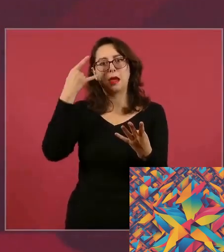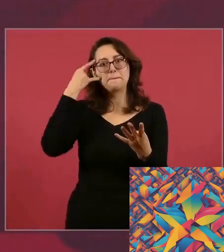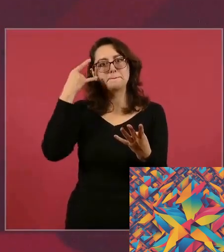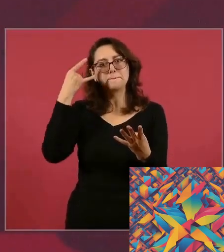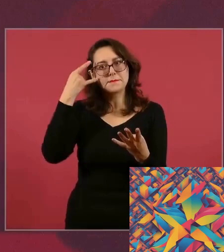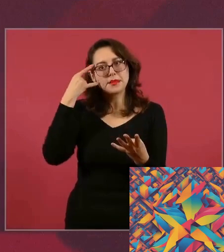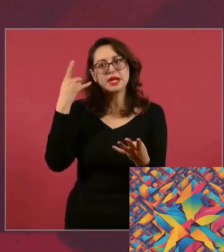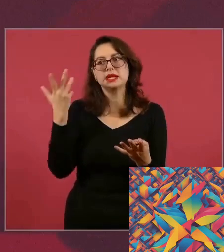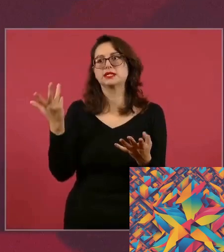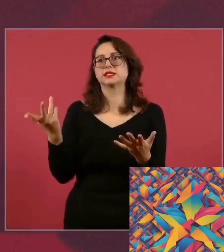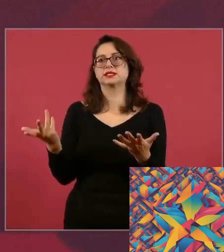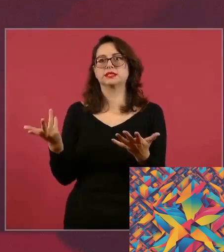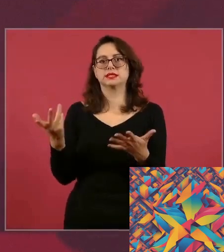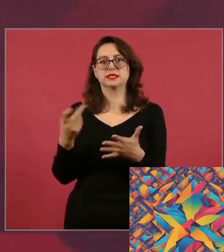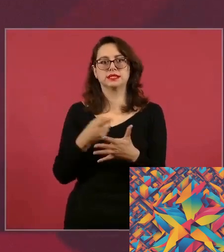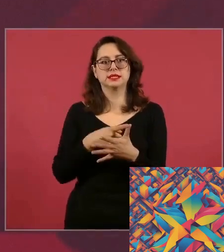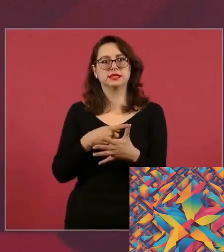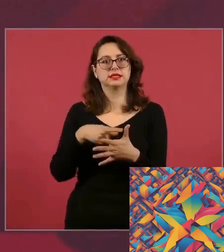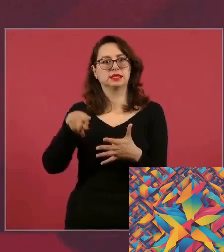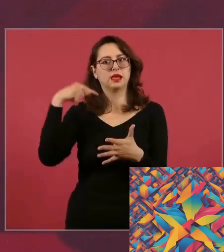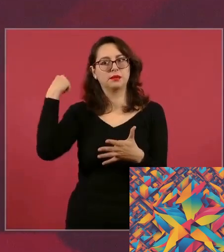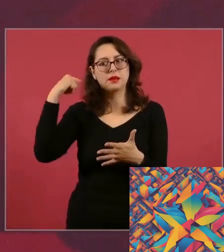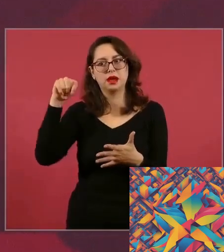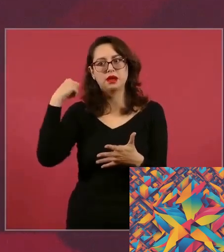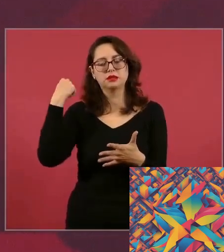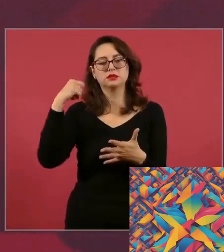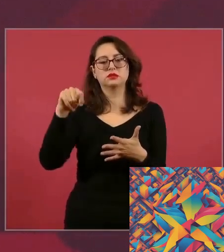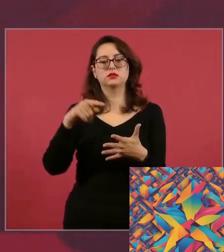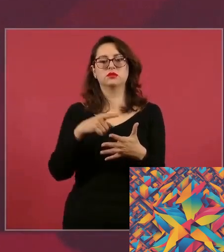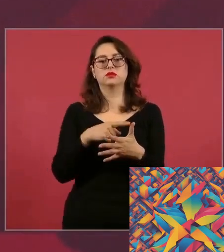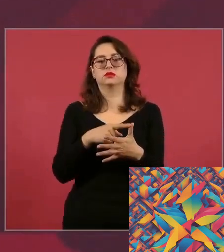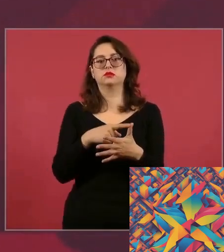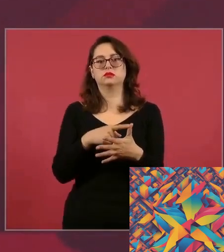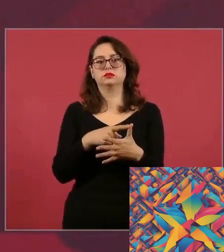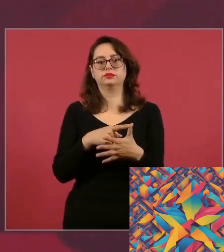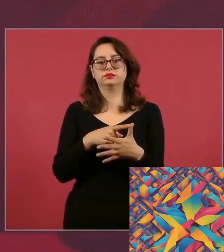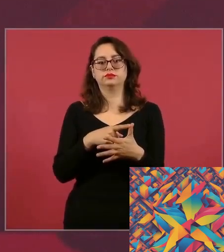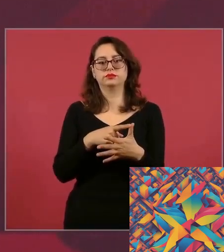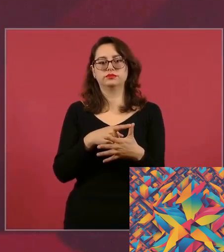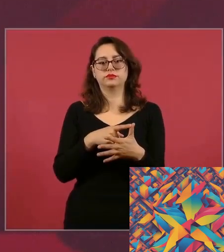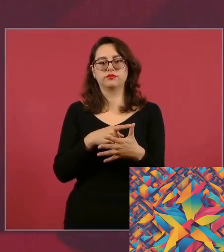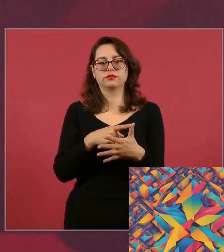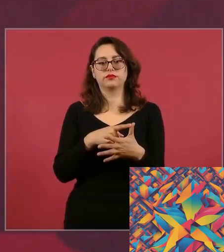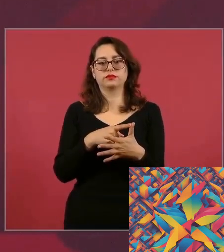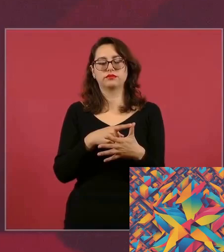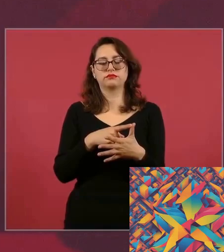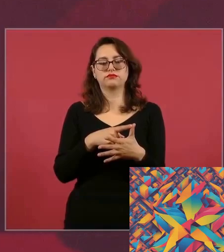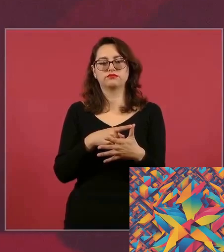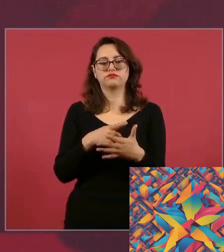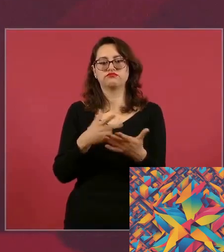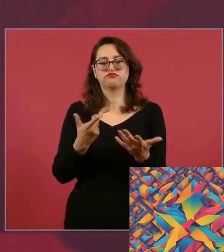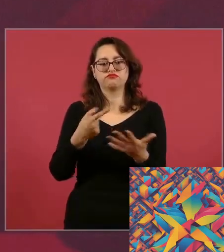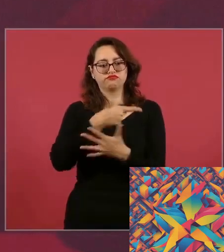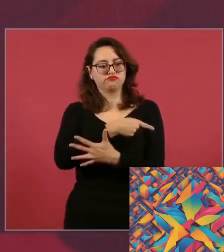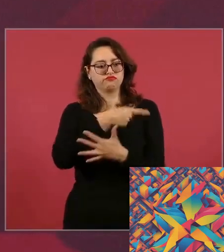Estos talentosos artistas representan la diversidad y riqueza cultural de nuestra nación, y nos llenarán de orgullo con sus